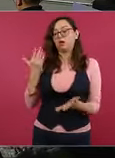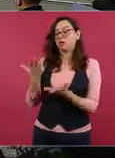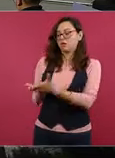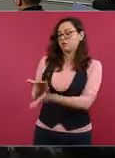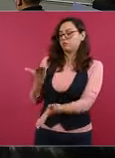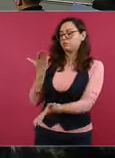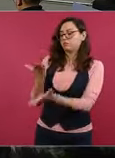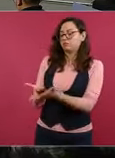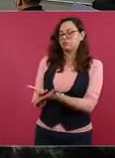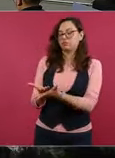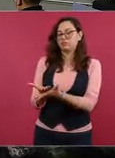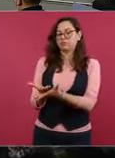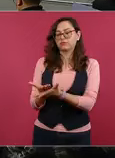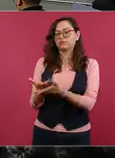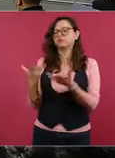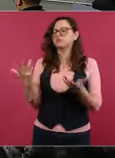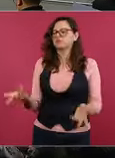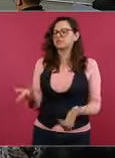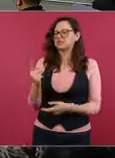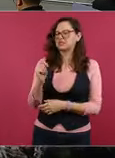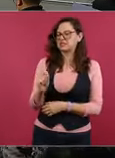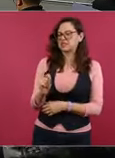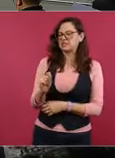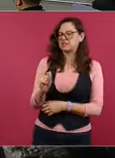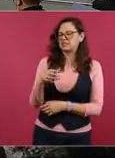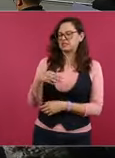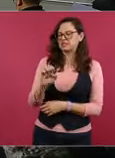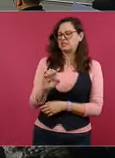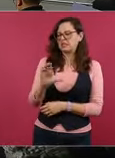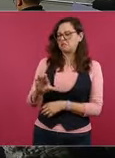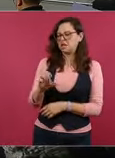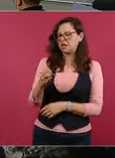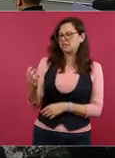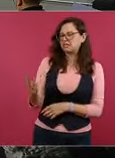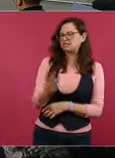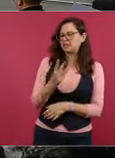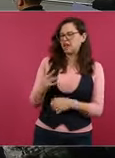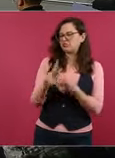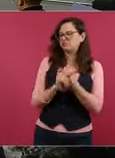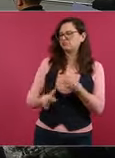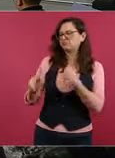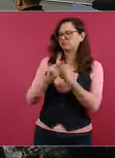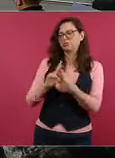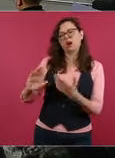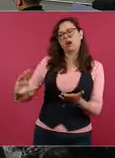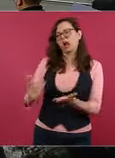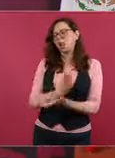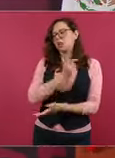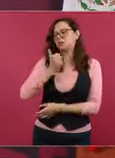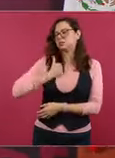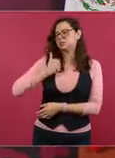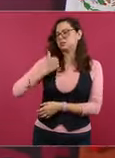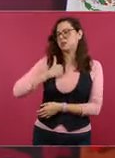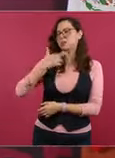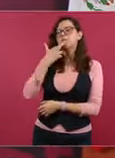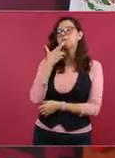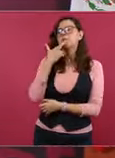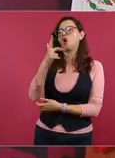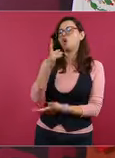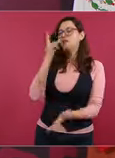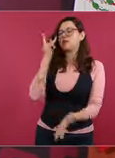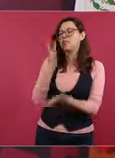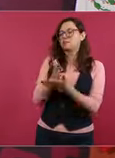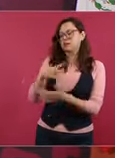tratado con Canadá, Estados Unidos y México, era un tratado bilateral, México-Estados Unidos.